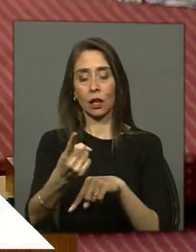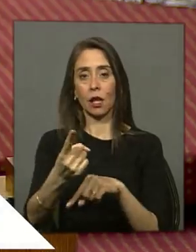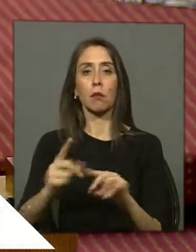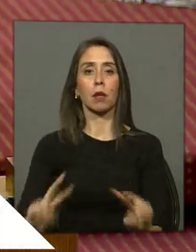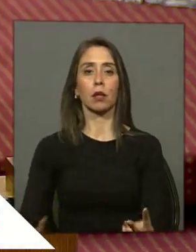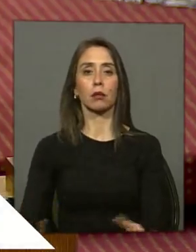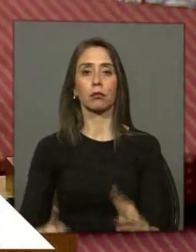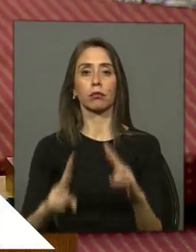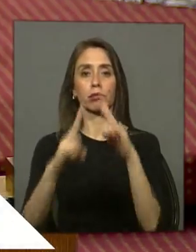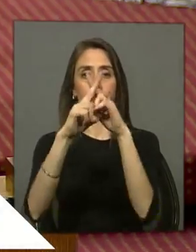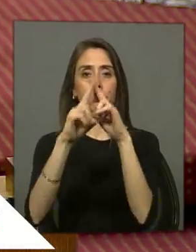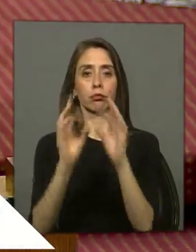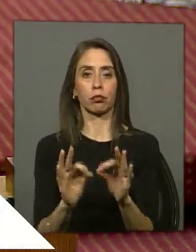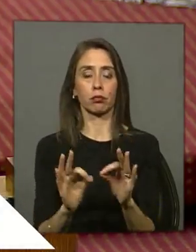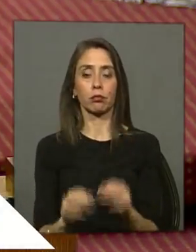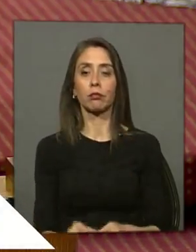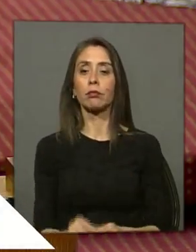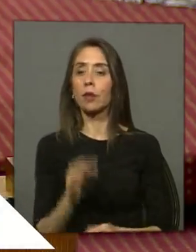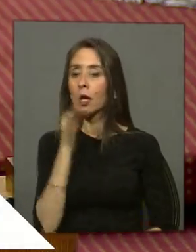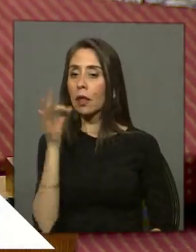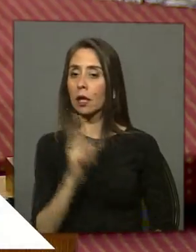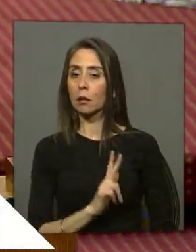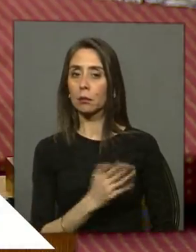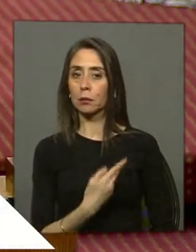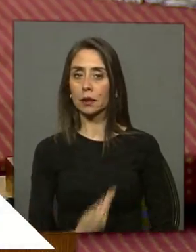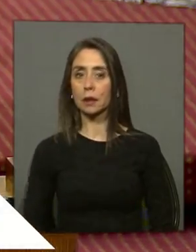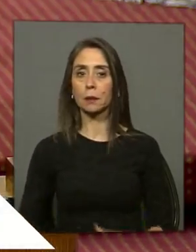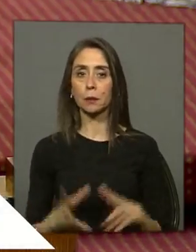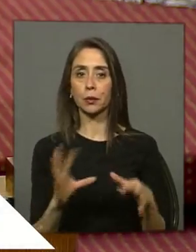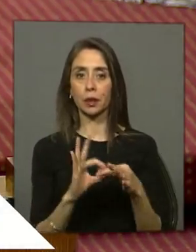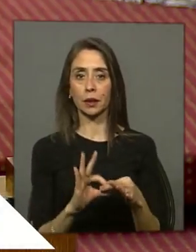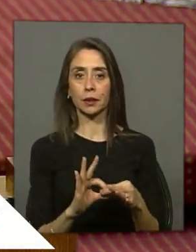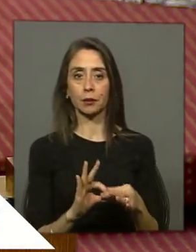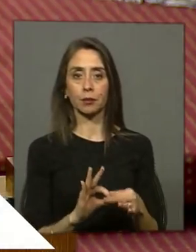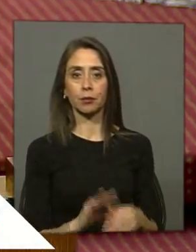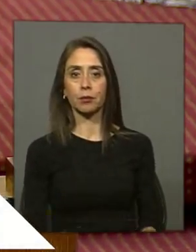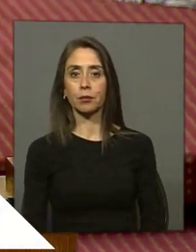correspondiente ejecución he dicho señor presidente muchas gracias